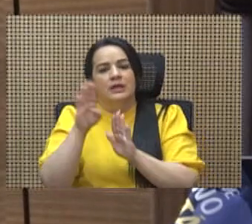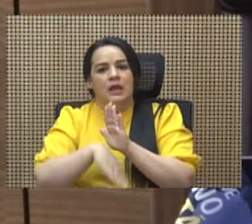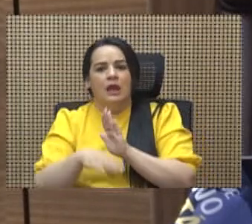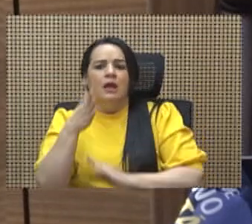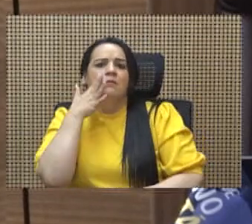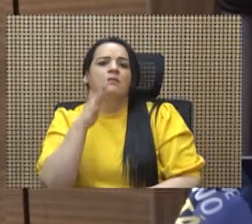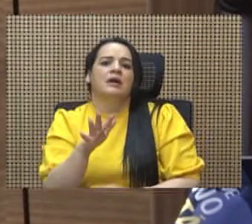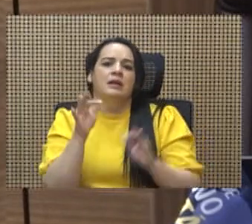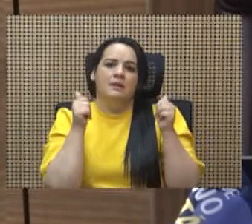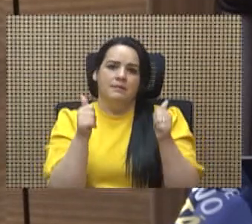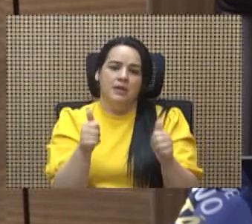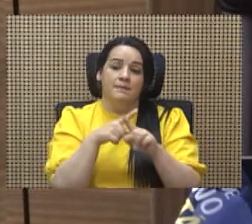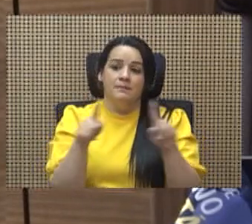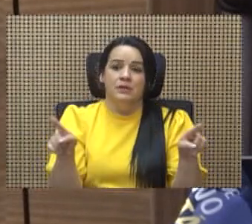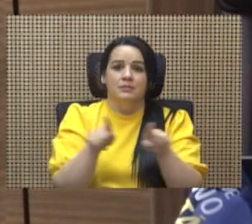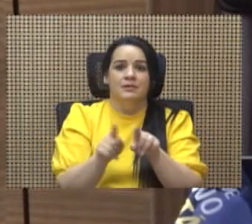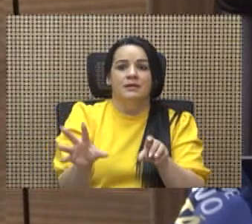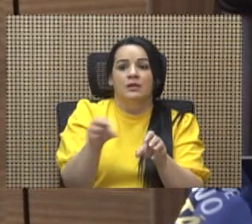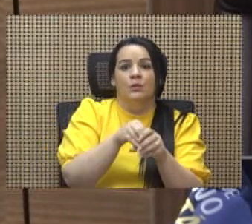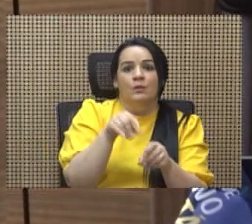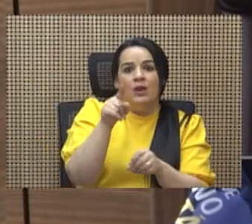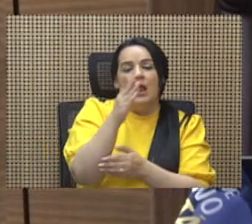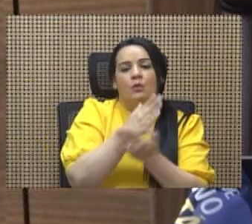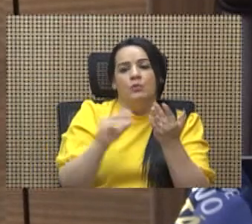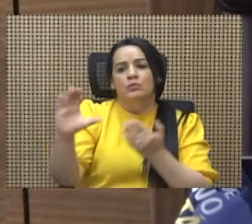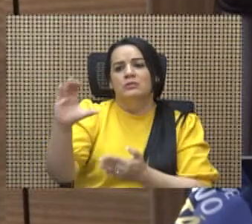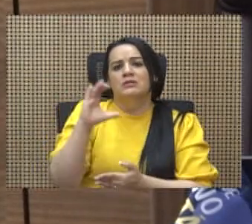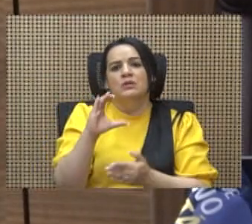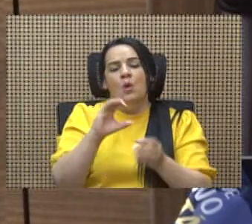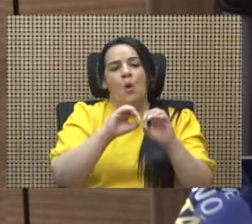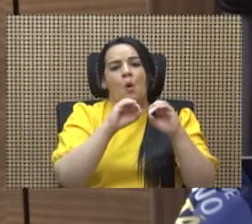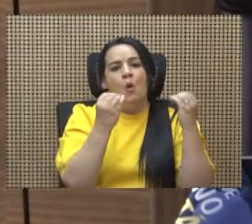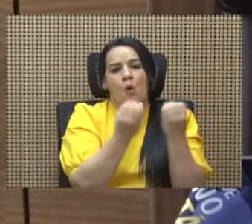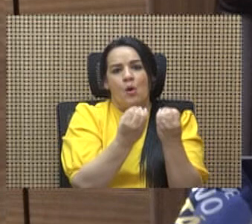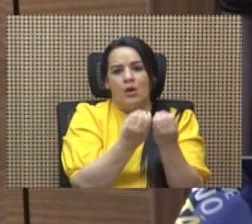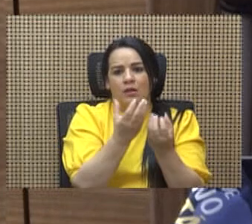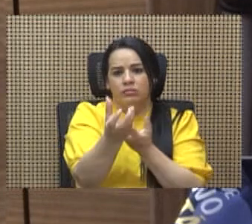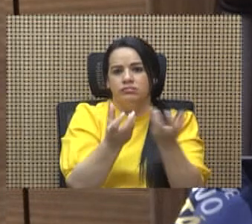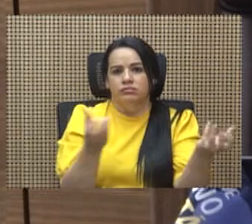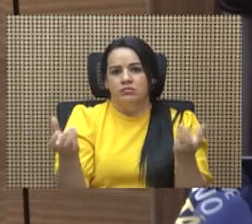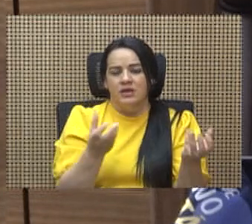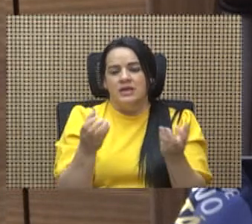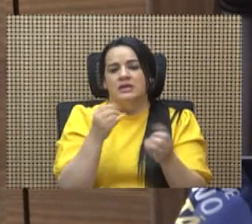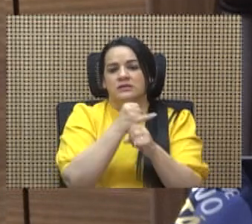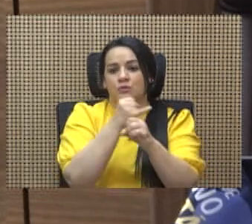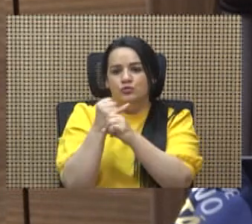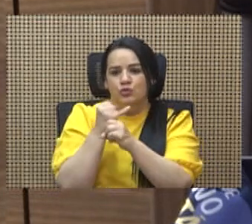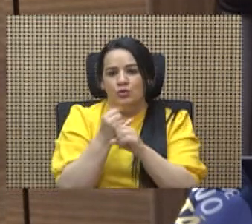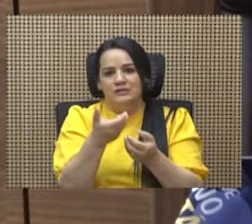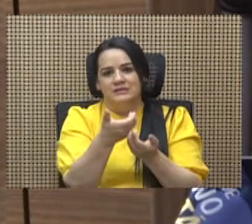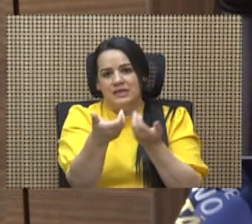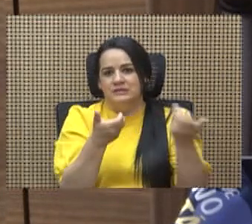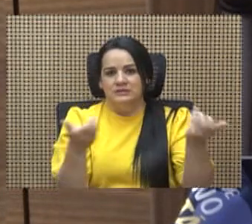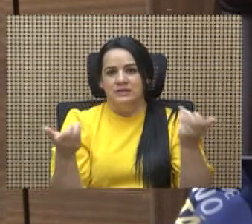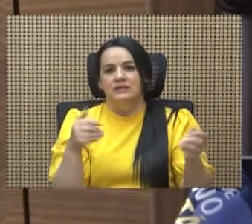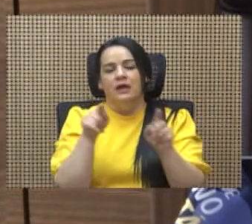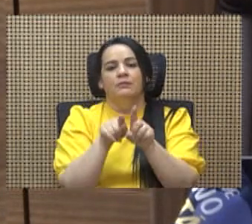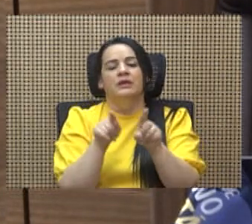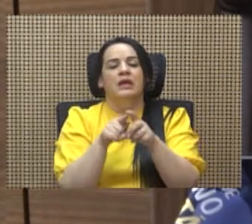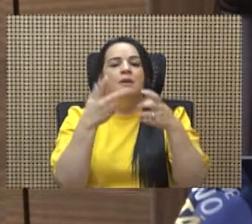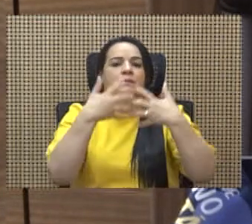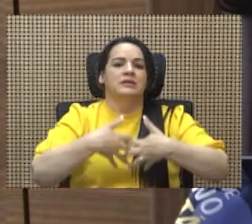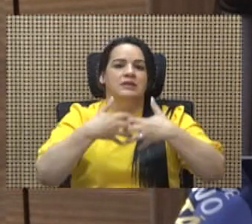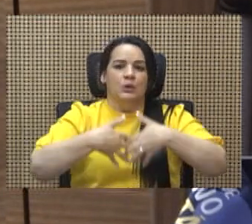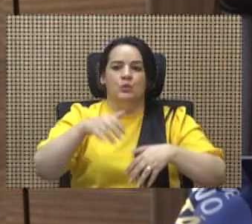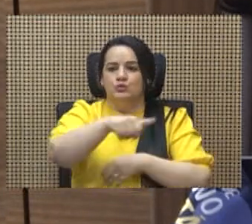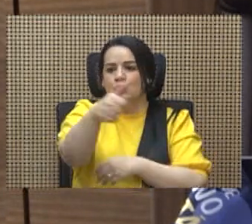Además se incorporan ingresos de órganos desconcentrados instituciones descentralizadas y empresariales y otros por un total